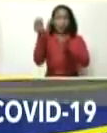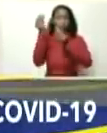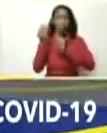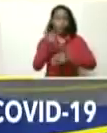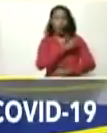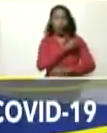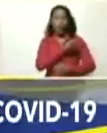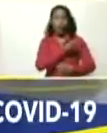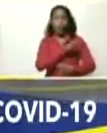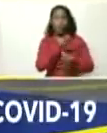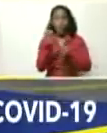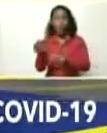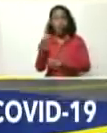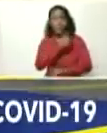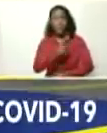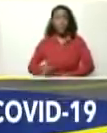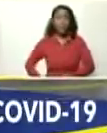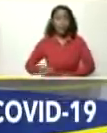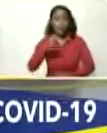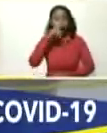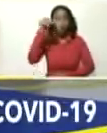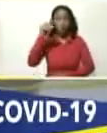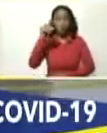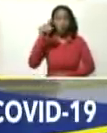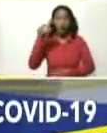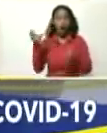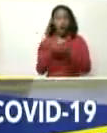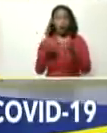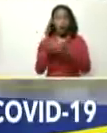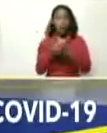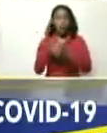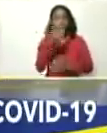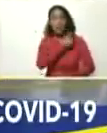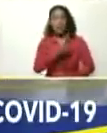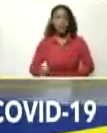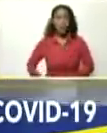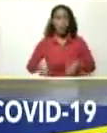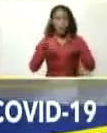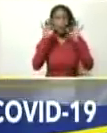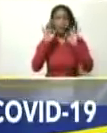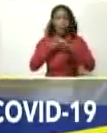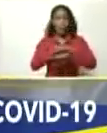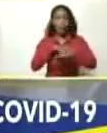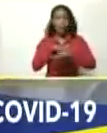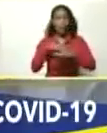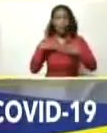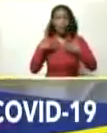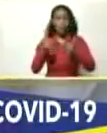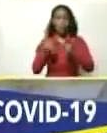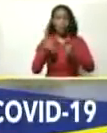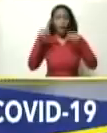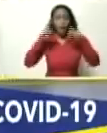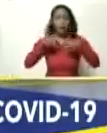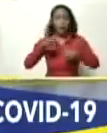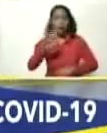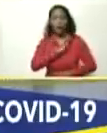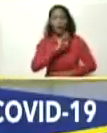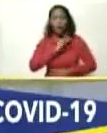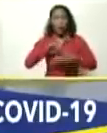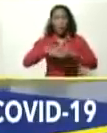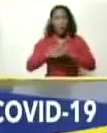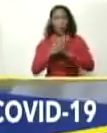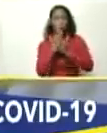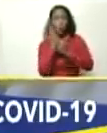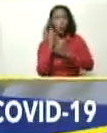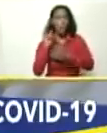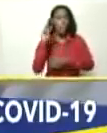dio el presidente Nicolás Maduro a la Comisión Presidencial y especialmente el ministro Carlos Alvarado, que aquí tenemos que amanecer